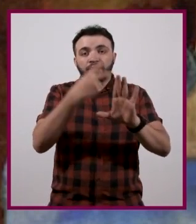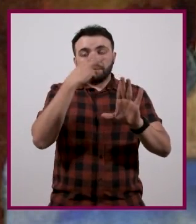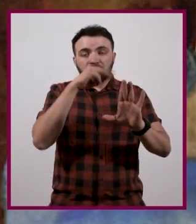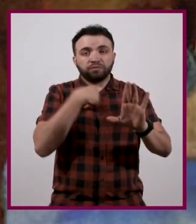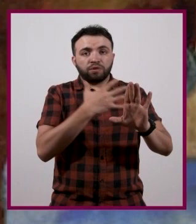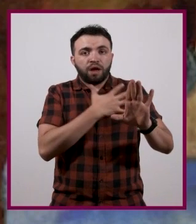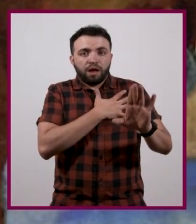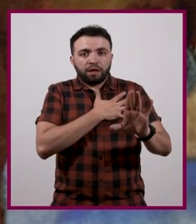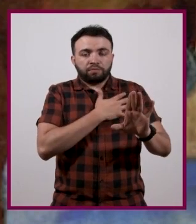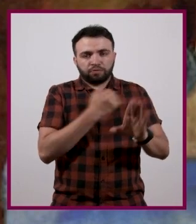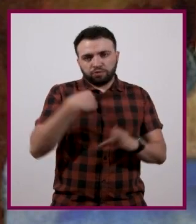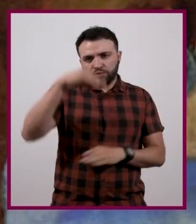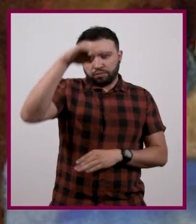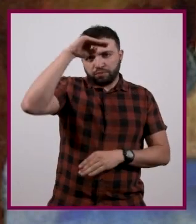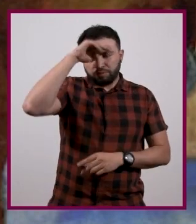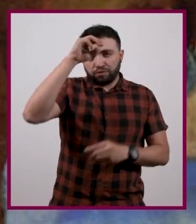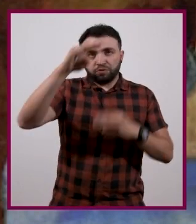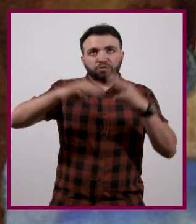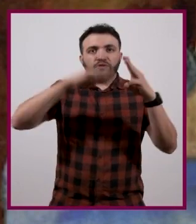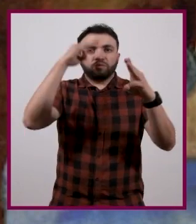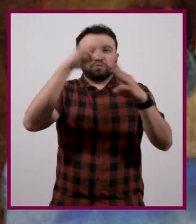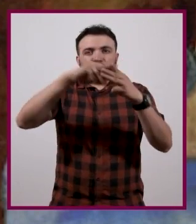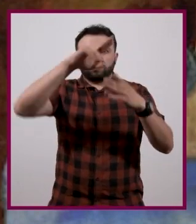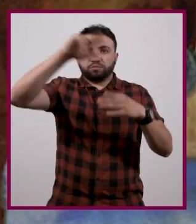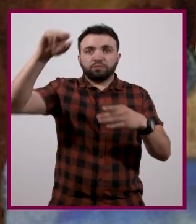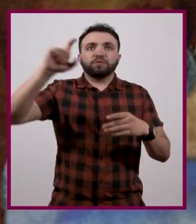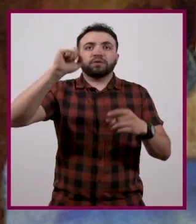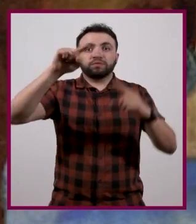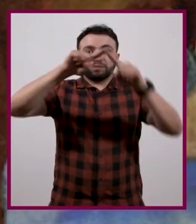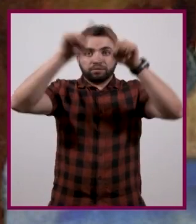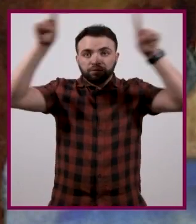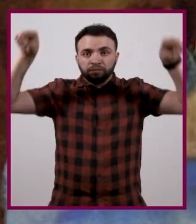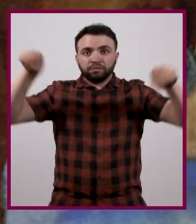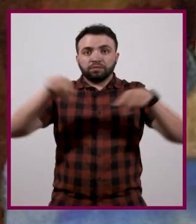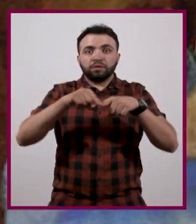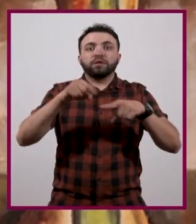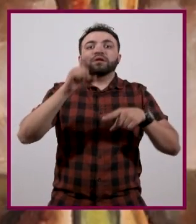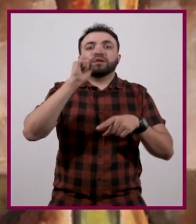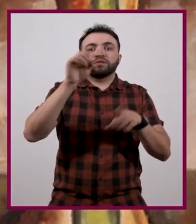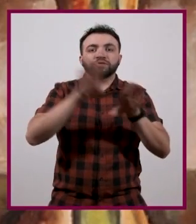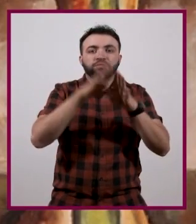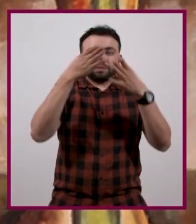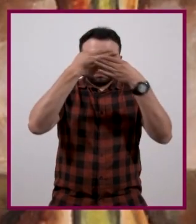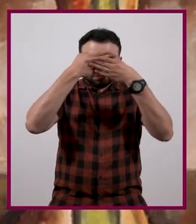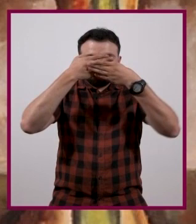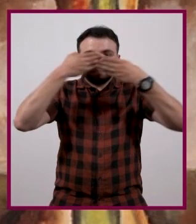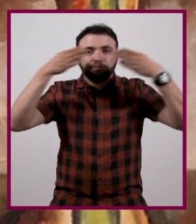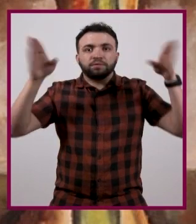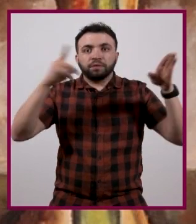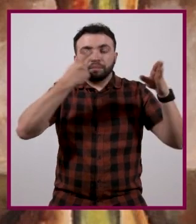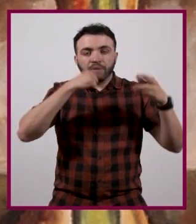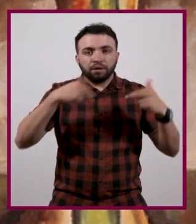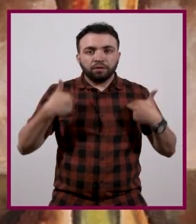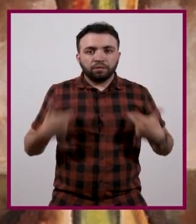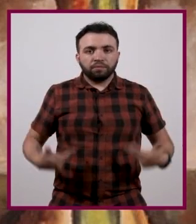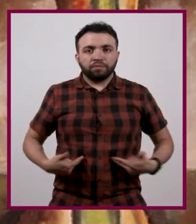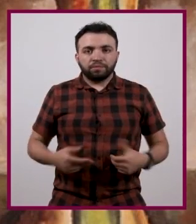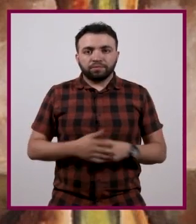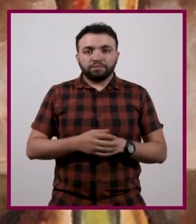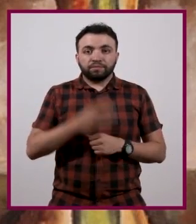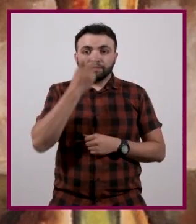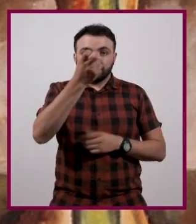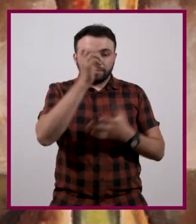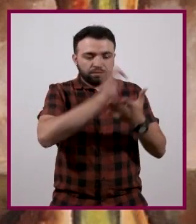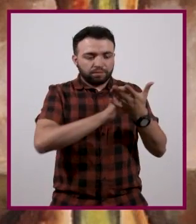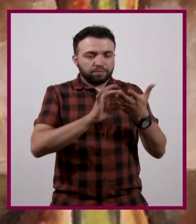Pienso que en el mundo de la pintura, un cuadro es una ventana abierta a la imaginación humana. ¡Qué bien, Fer! Pues con lo que nos acabas de